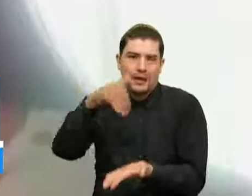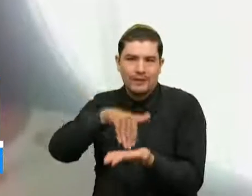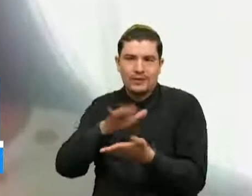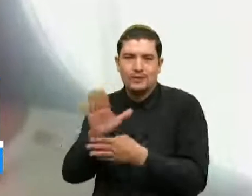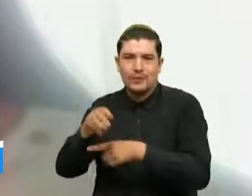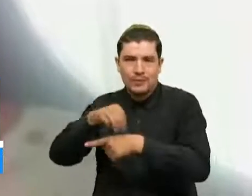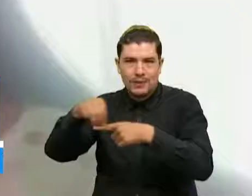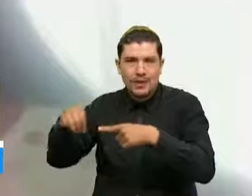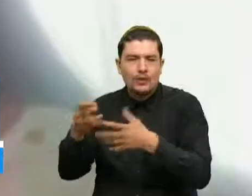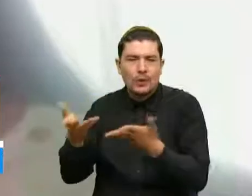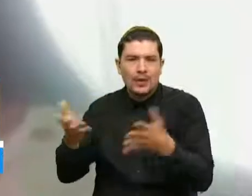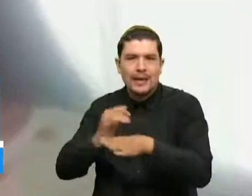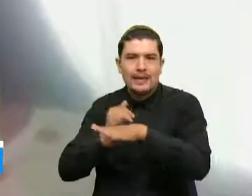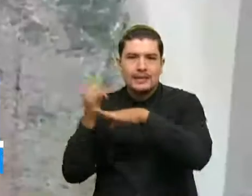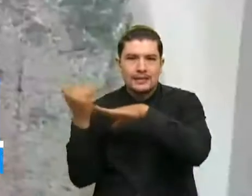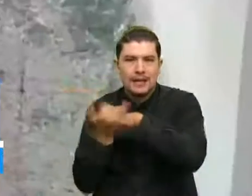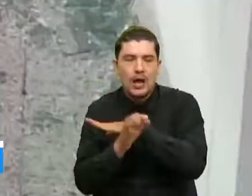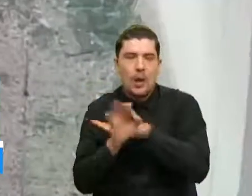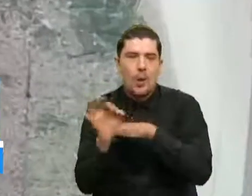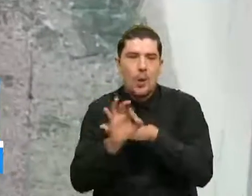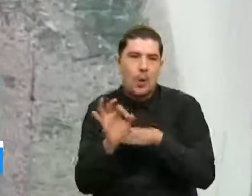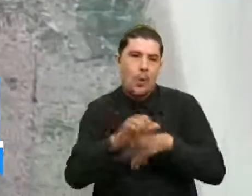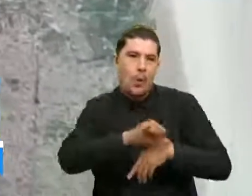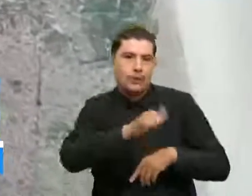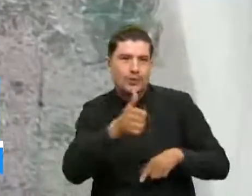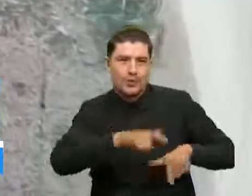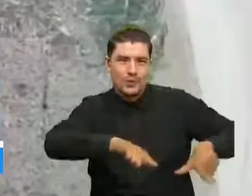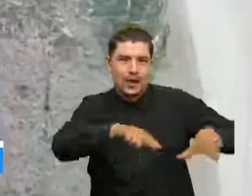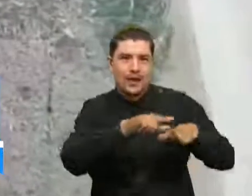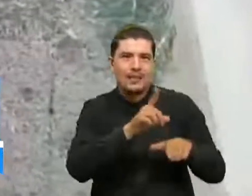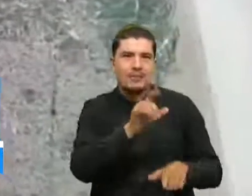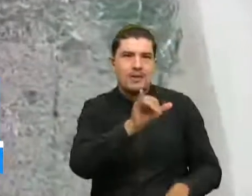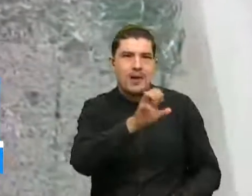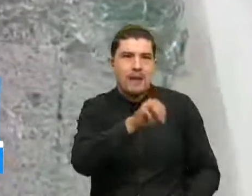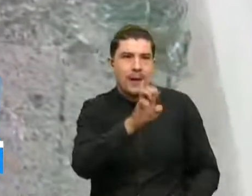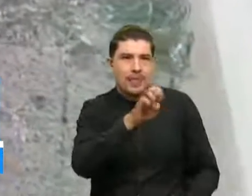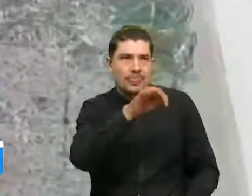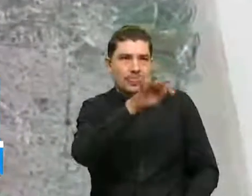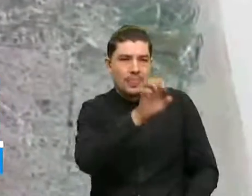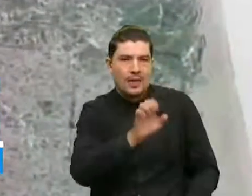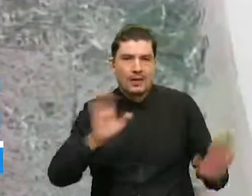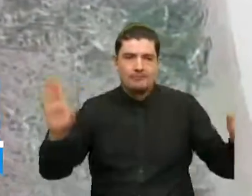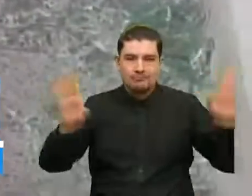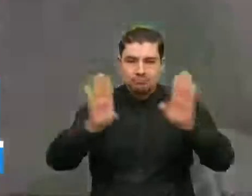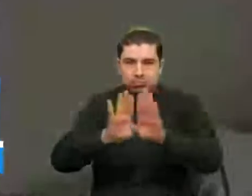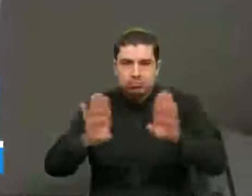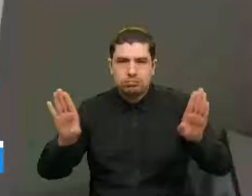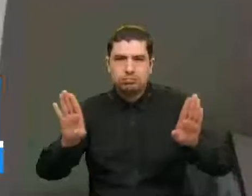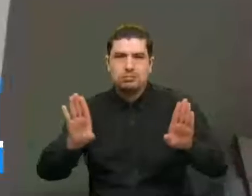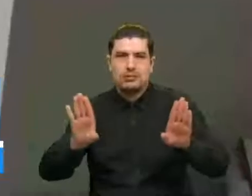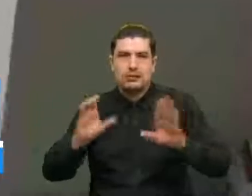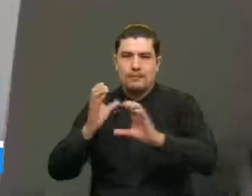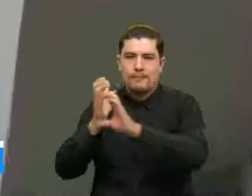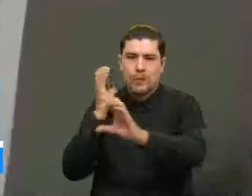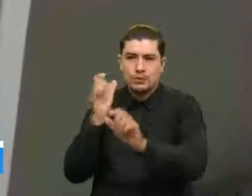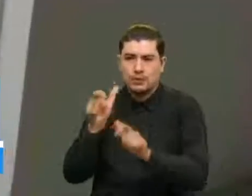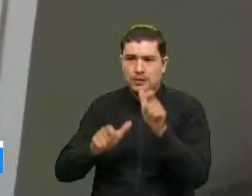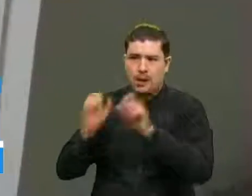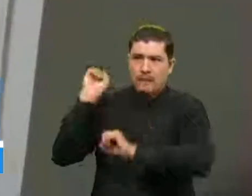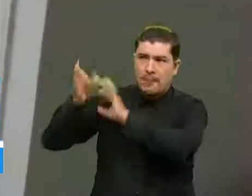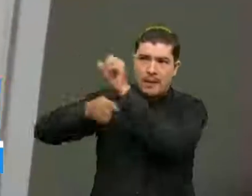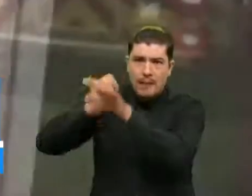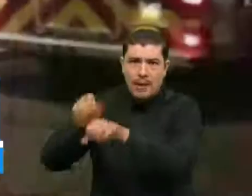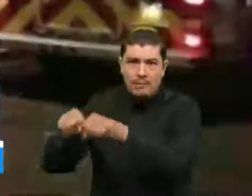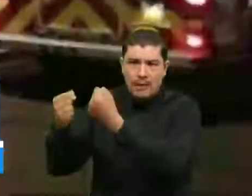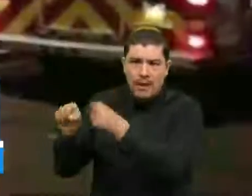estación en la isla y la estación diamante vidrios rotos validadores y torniquetes destruidos así como buses con pasajeros atacados